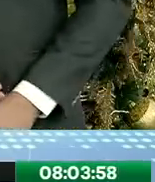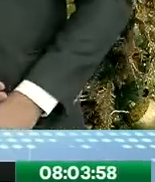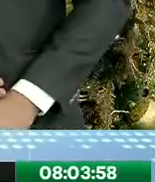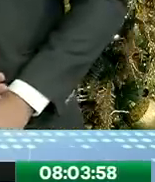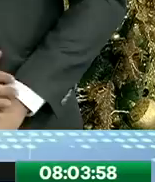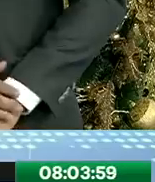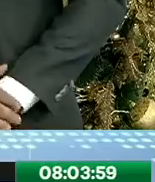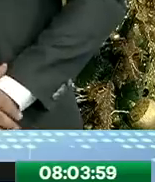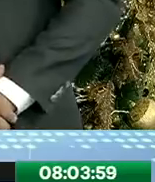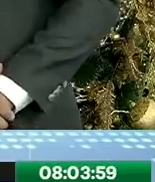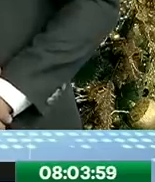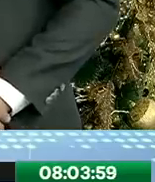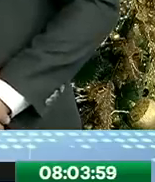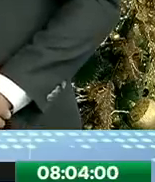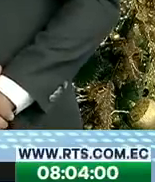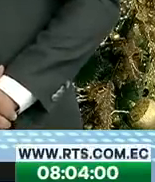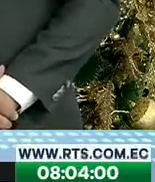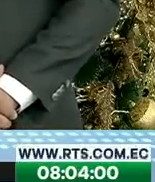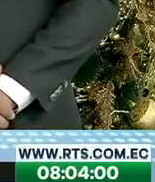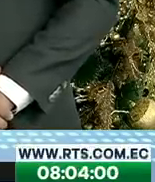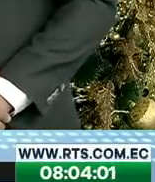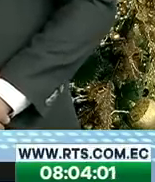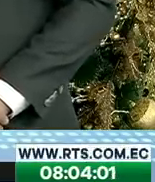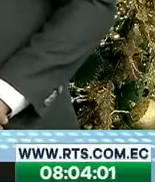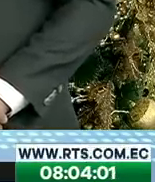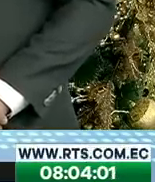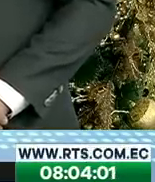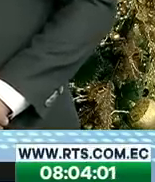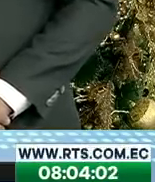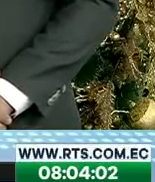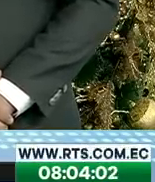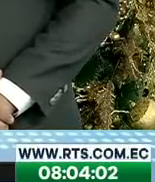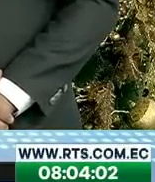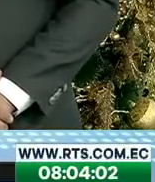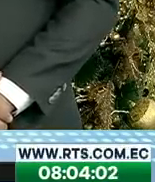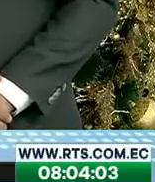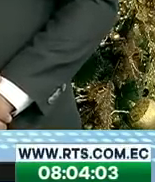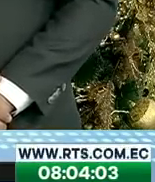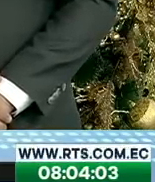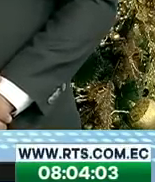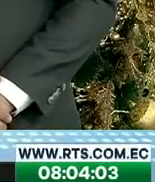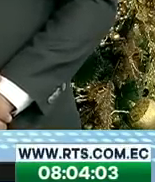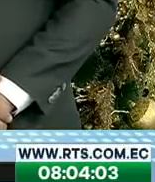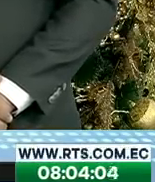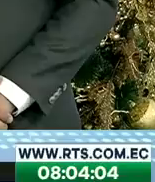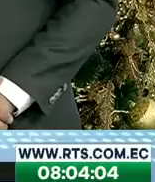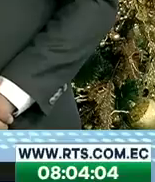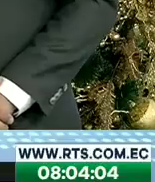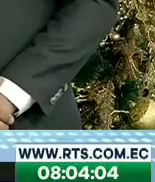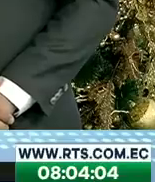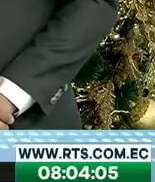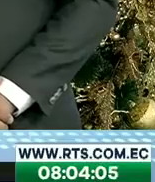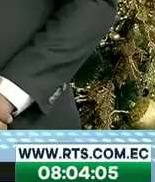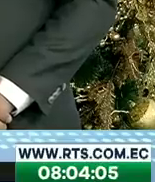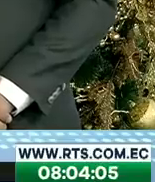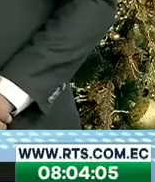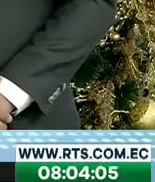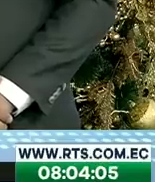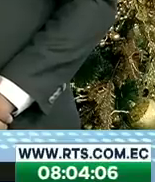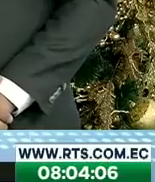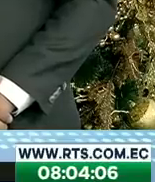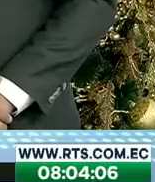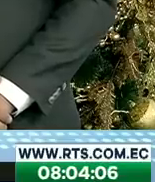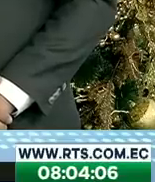es una costumbre. Una tradición, dicen. O una tradición, las tradiciones no van en contra de la vida de los demás. No puede usted por tradición matar a alguien,